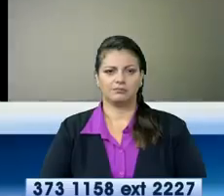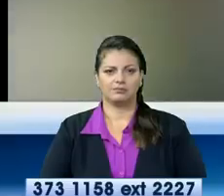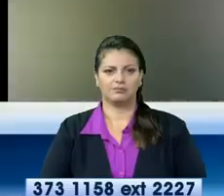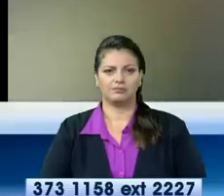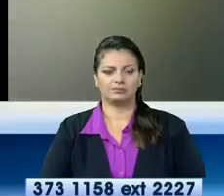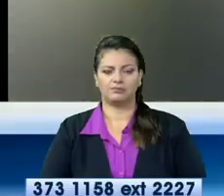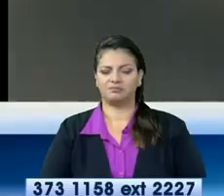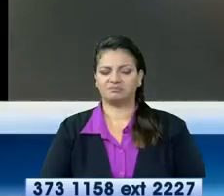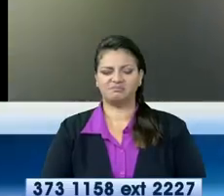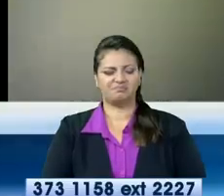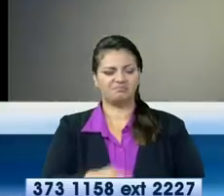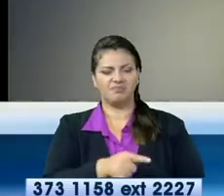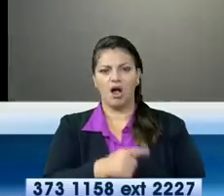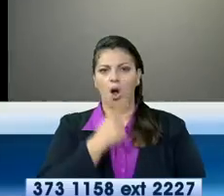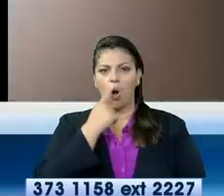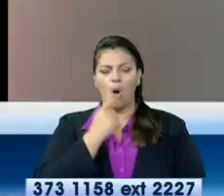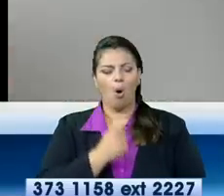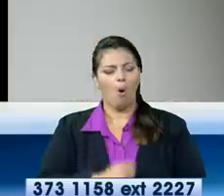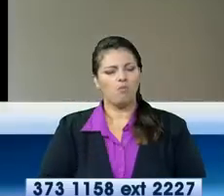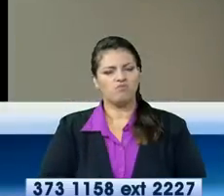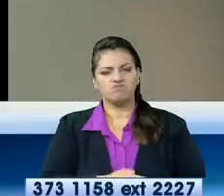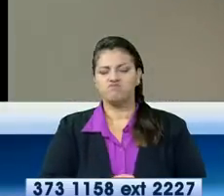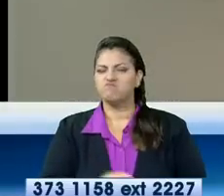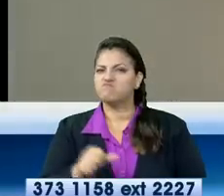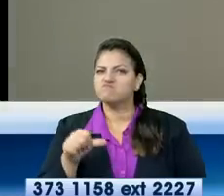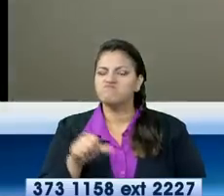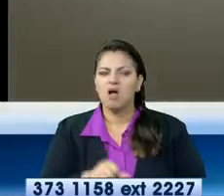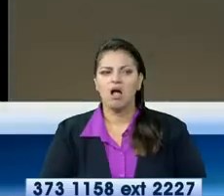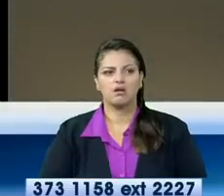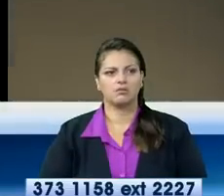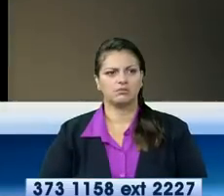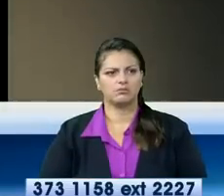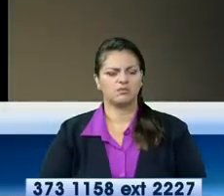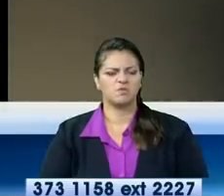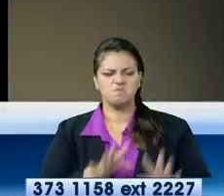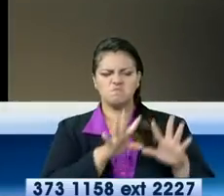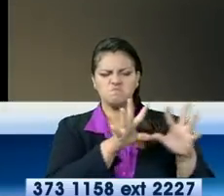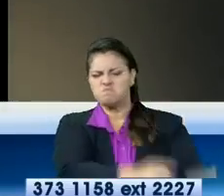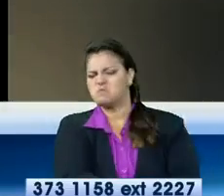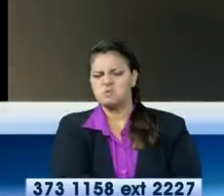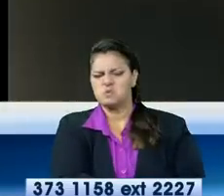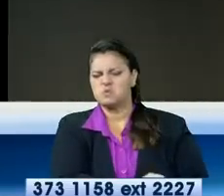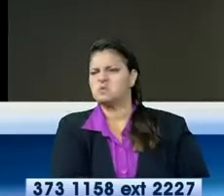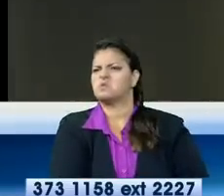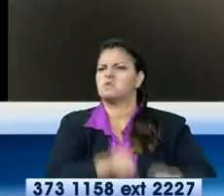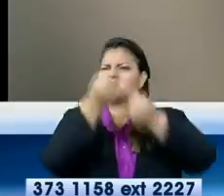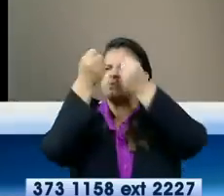Este sale más vengativo que nunca. Así lo entregaron a uniformados de la Policía Nacional.